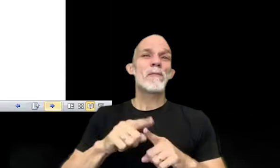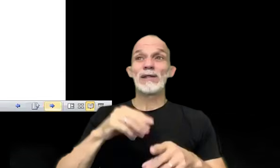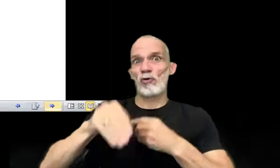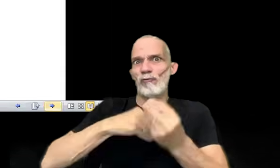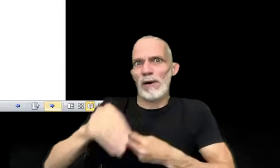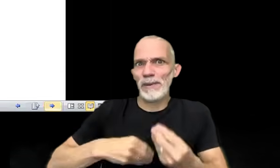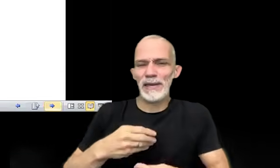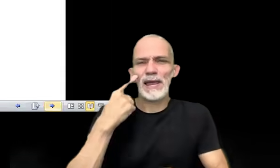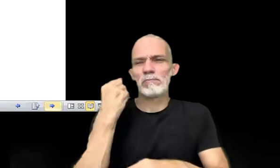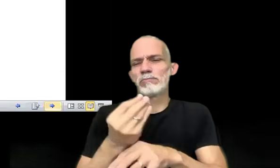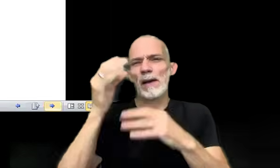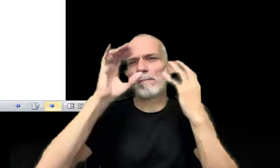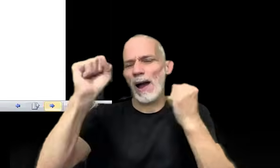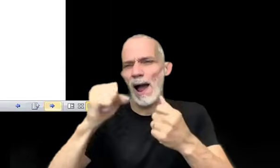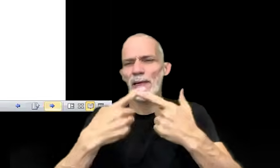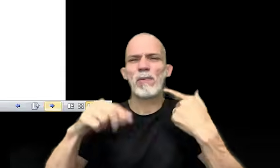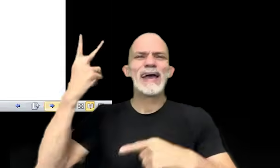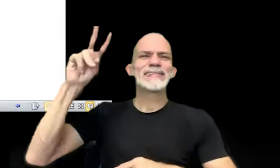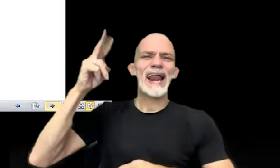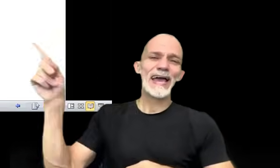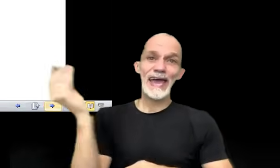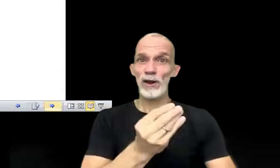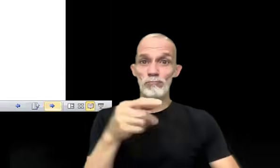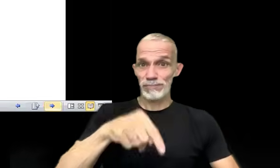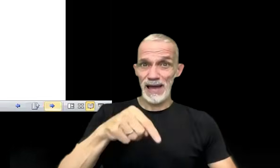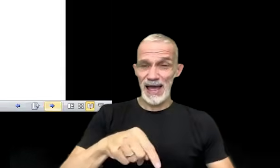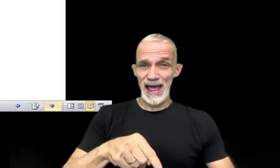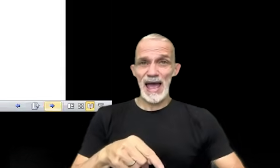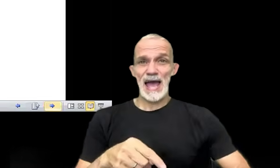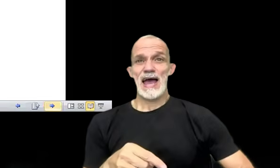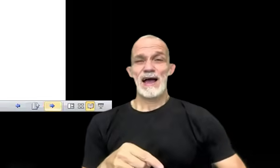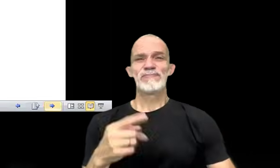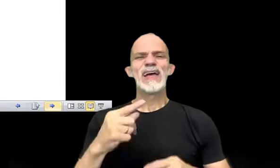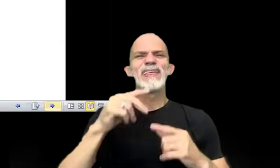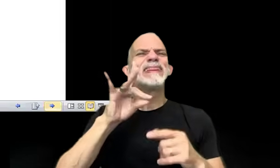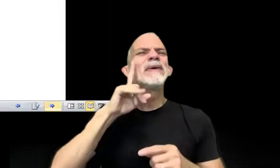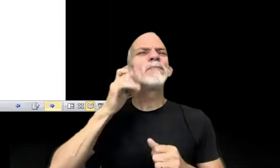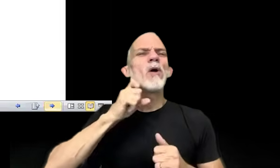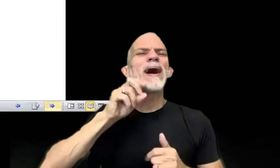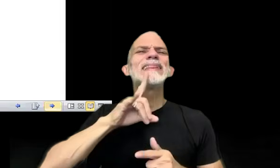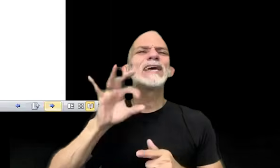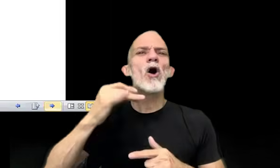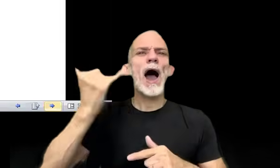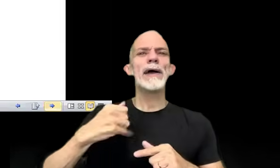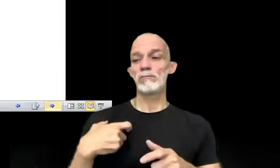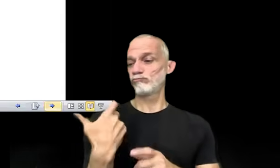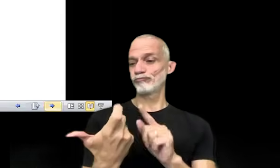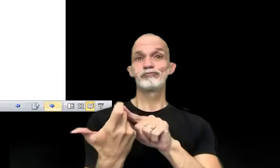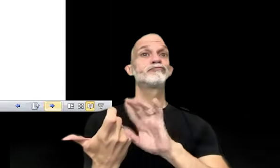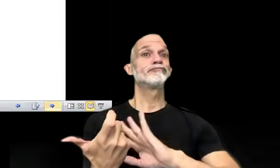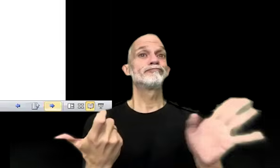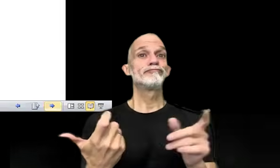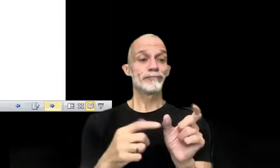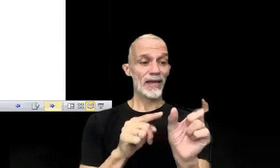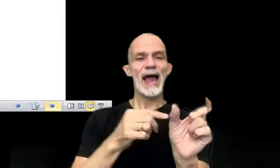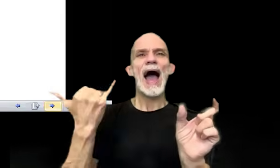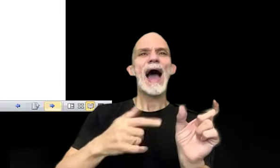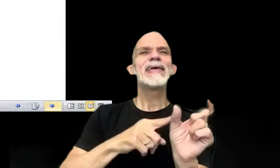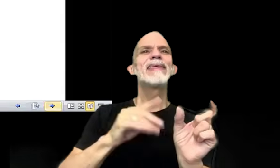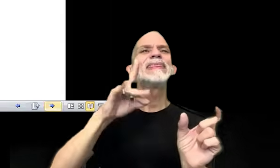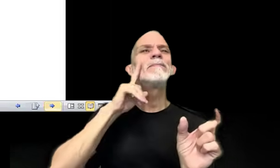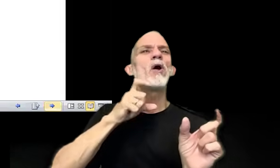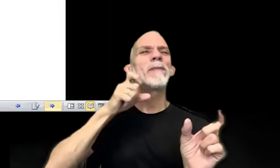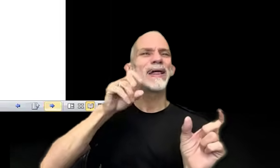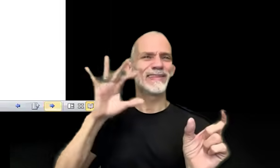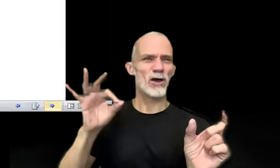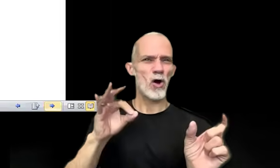sus familiares, ¿sí?, diplomáticos extranjeros y sus familiares. Recordemos que diplomático es aquel que tiene carta diplomática, credencial diplomática,